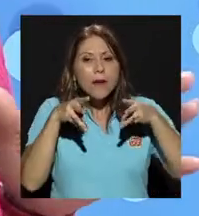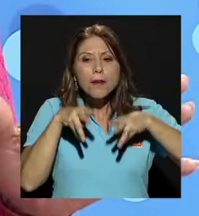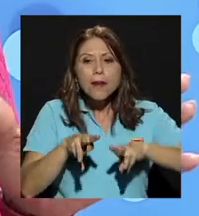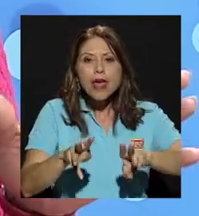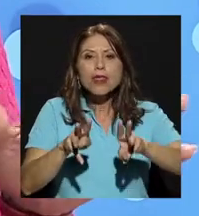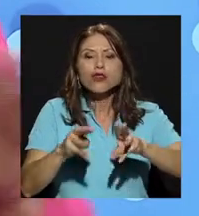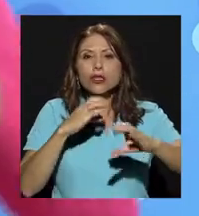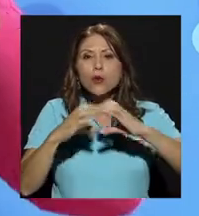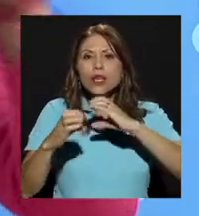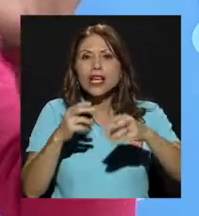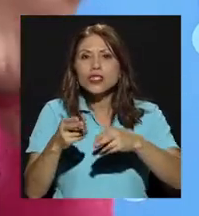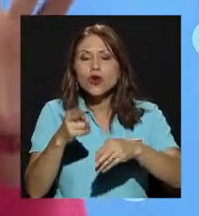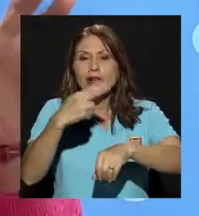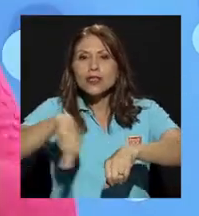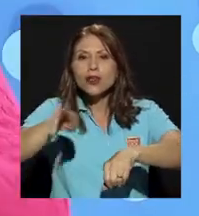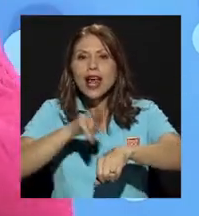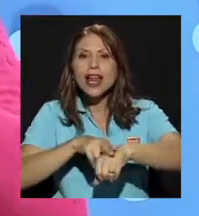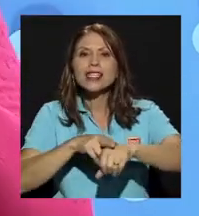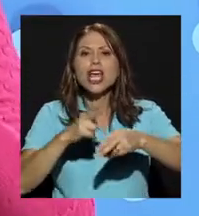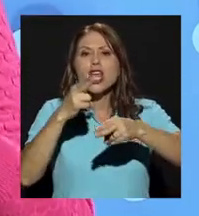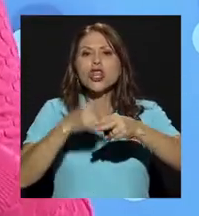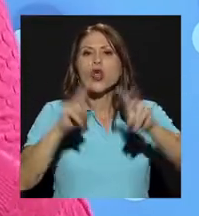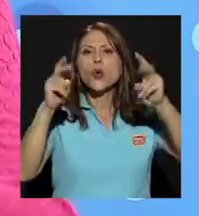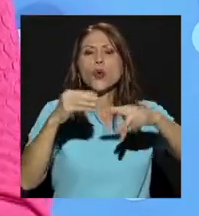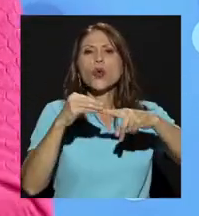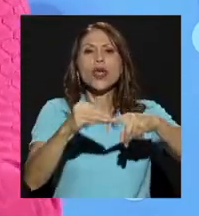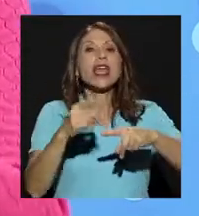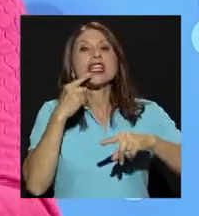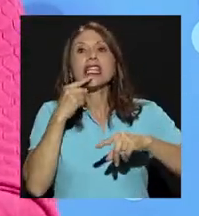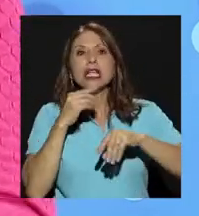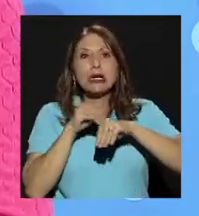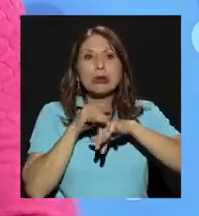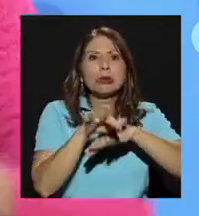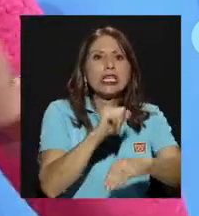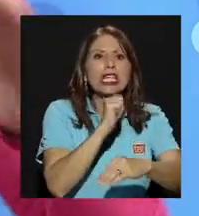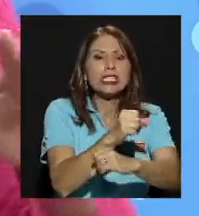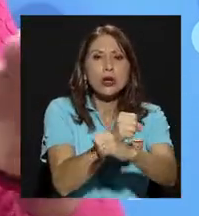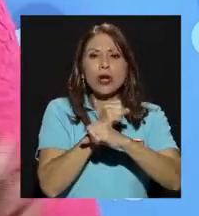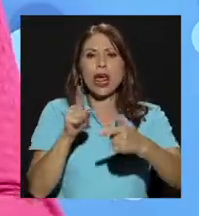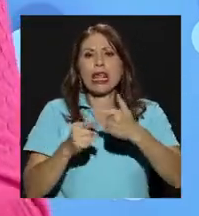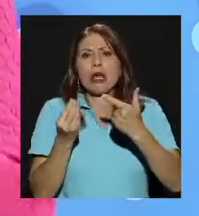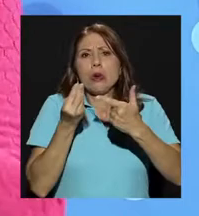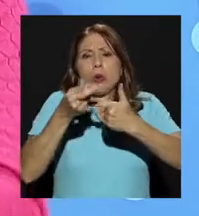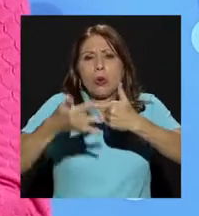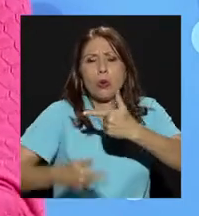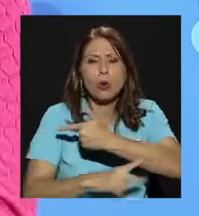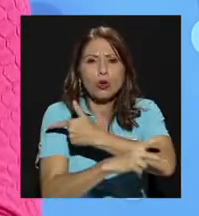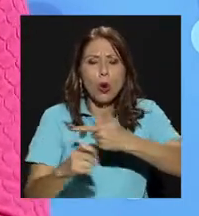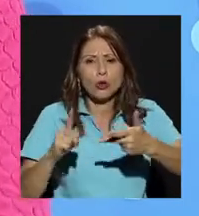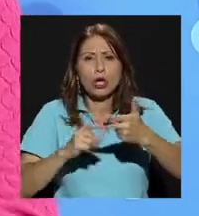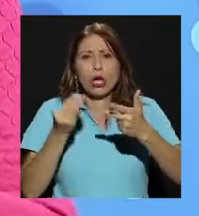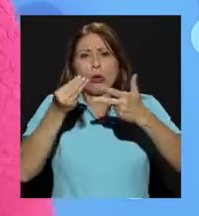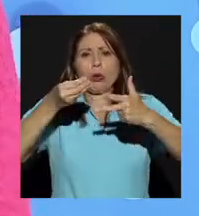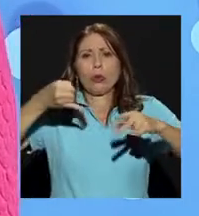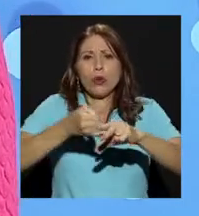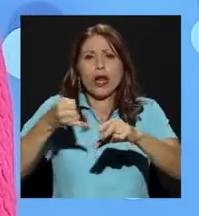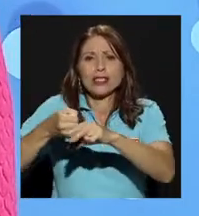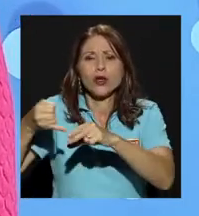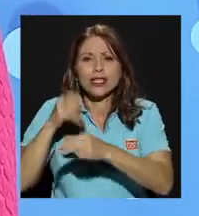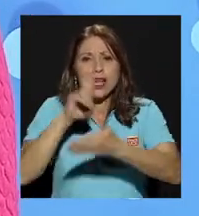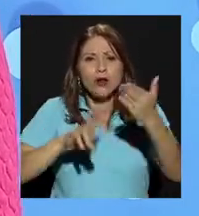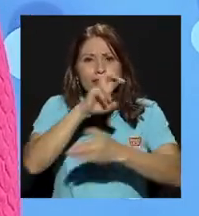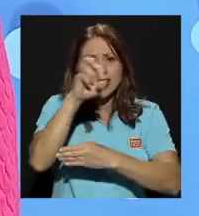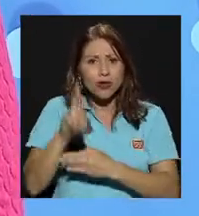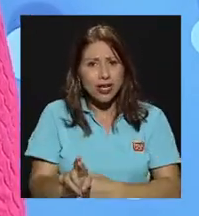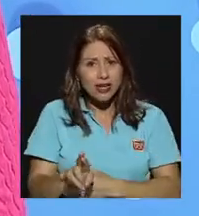de prensa nacionales los titulares han sido ola de inseguridad, ola de asaltos, ola de robos, ola de violaciones en la Universidad de